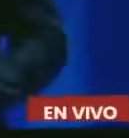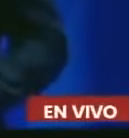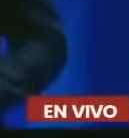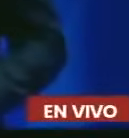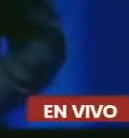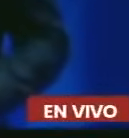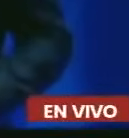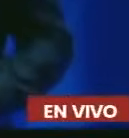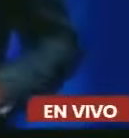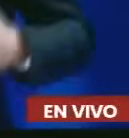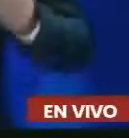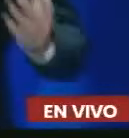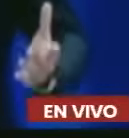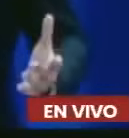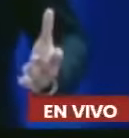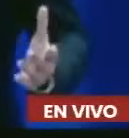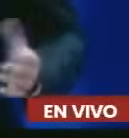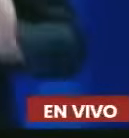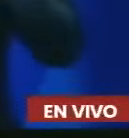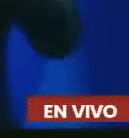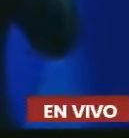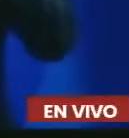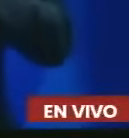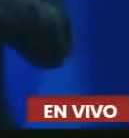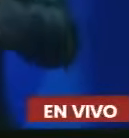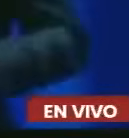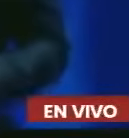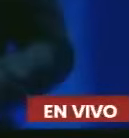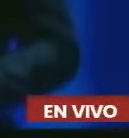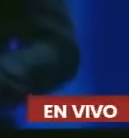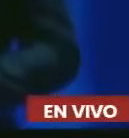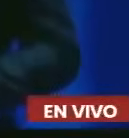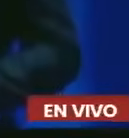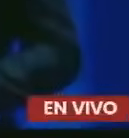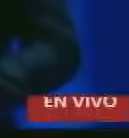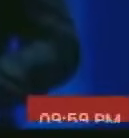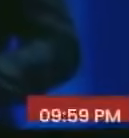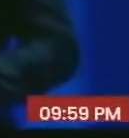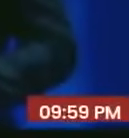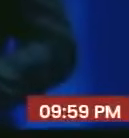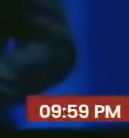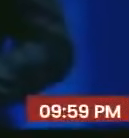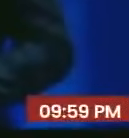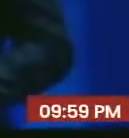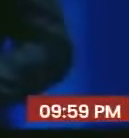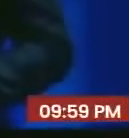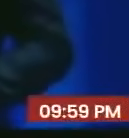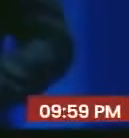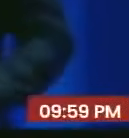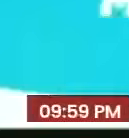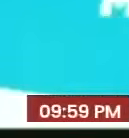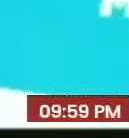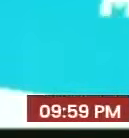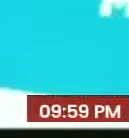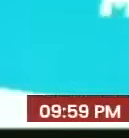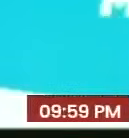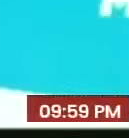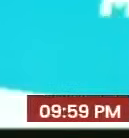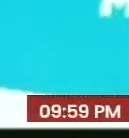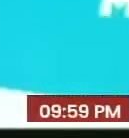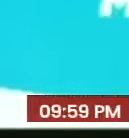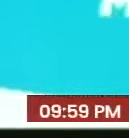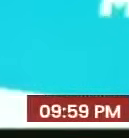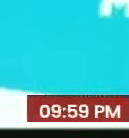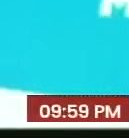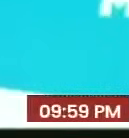pero gigante en cuanto al desempeño en el arte de la música y la cultura, presidente. Correcto, bueno,